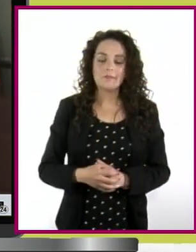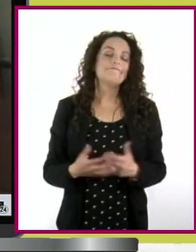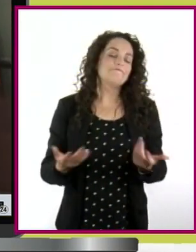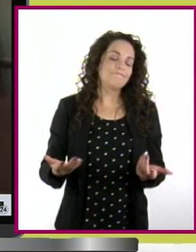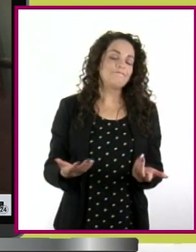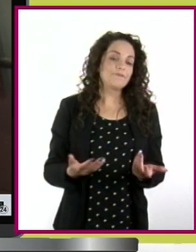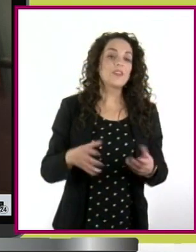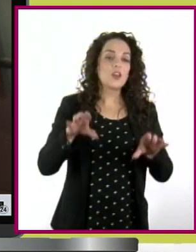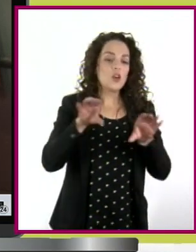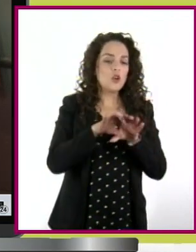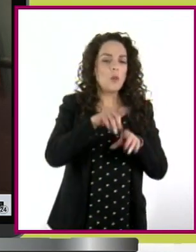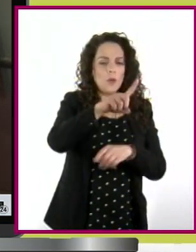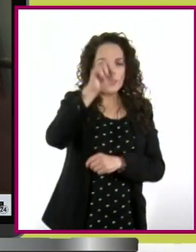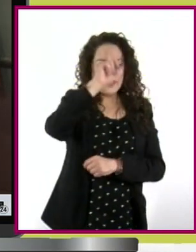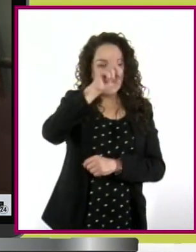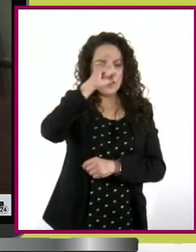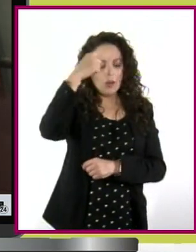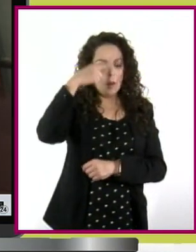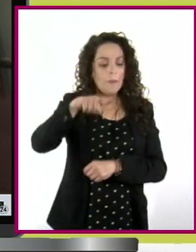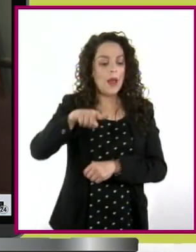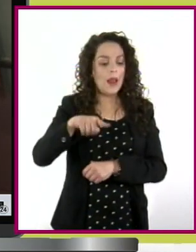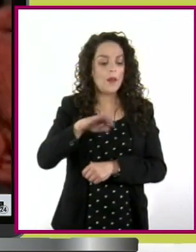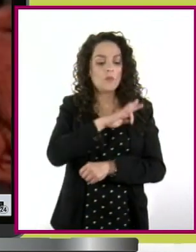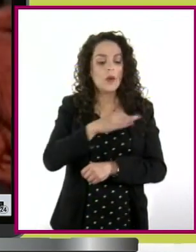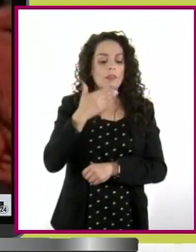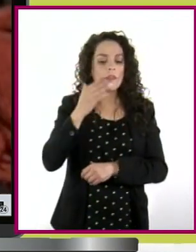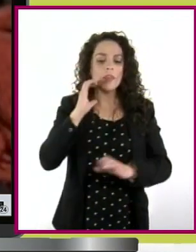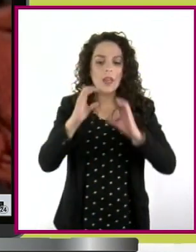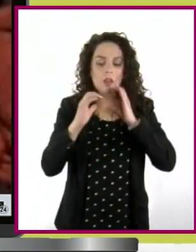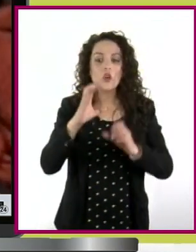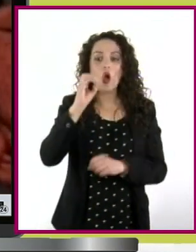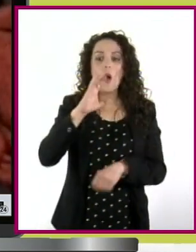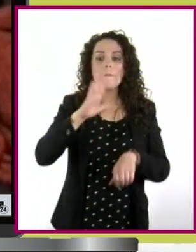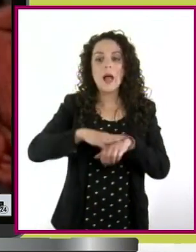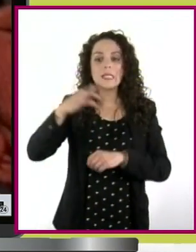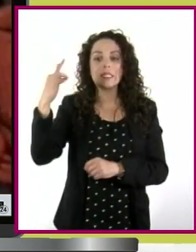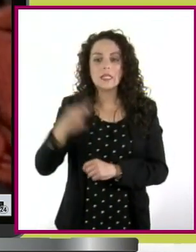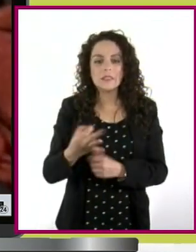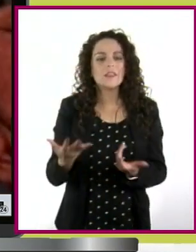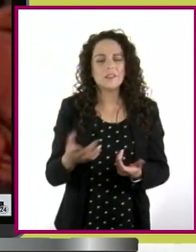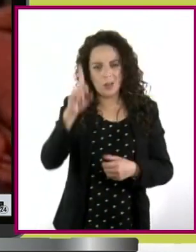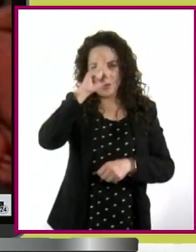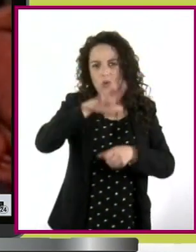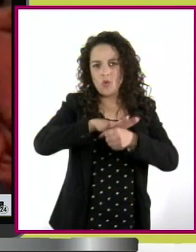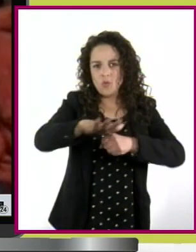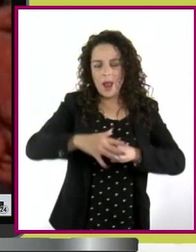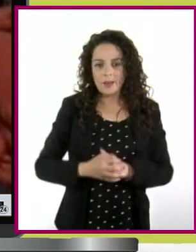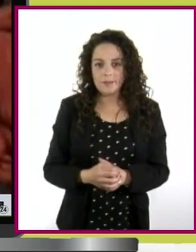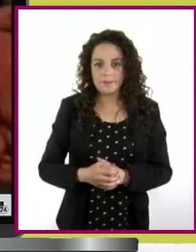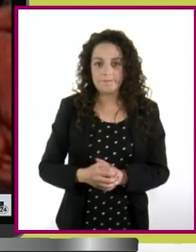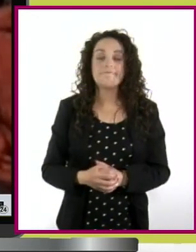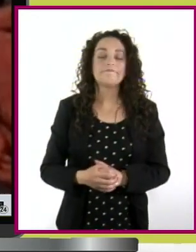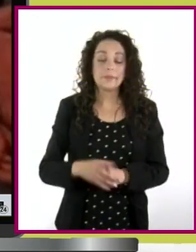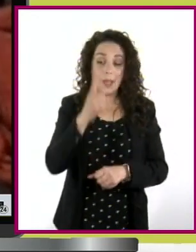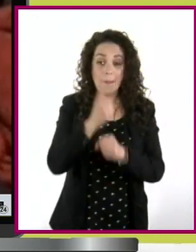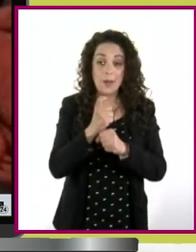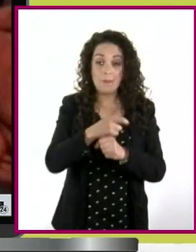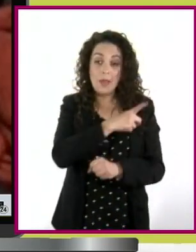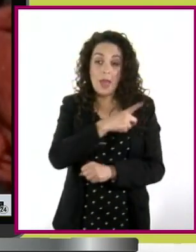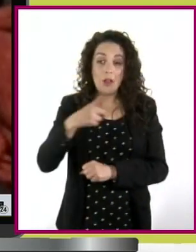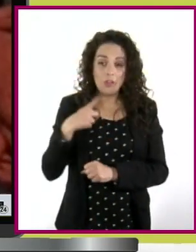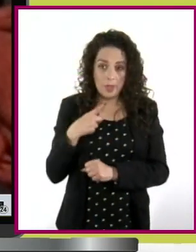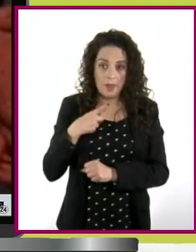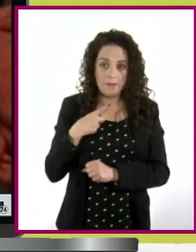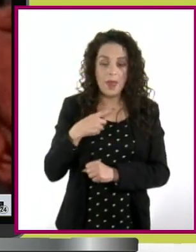estilo de comunicación o para ser más asertivos? Primero que nada, racionalizar lo que tú